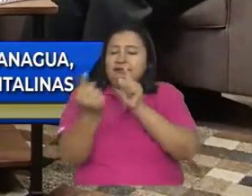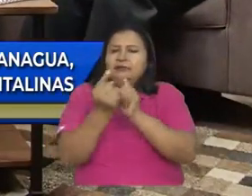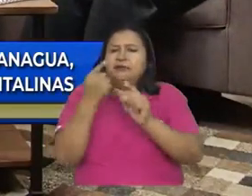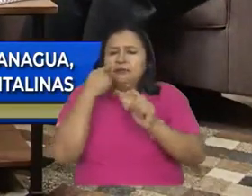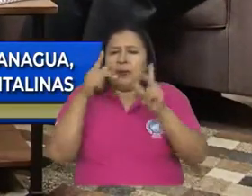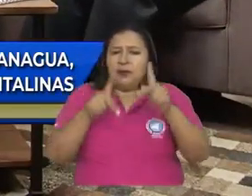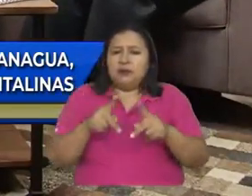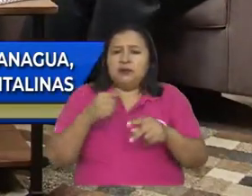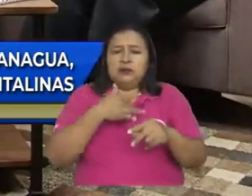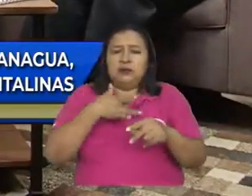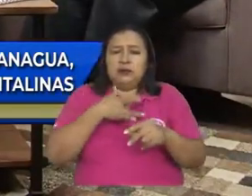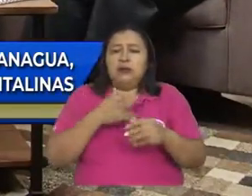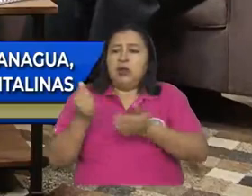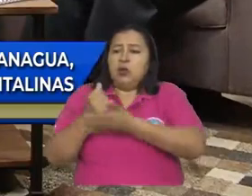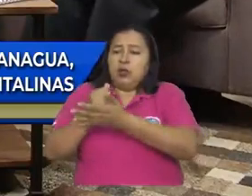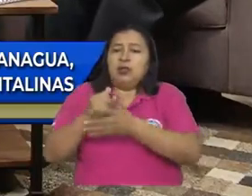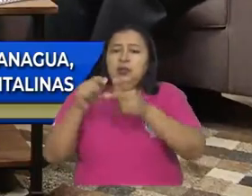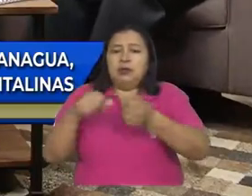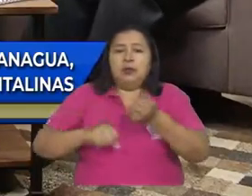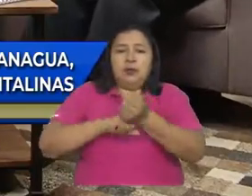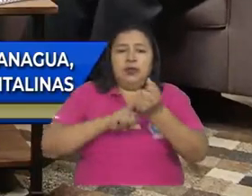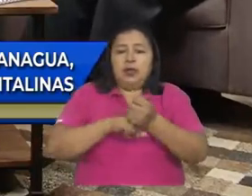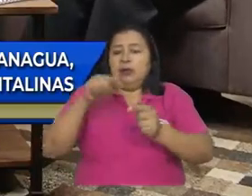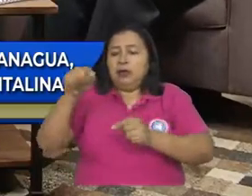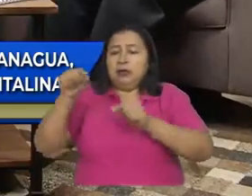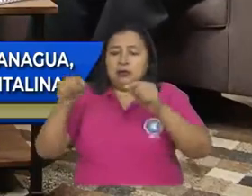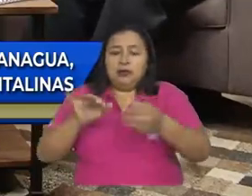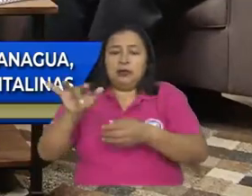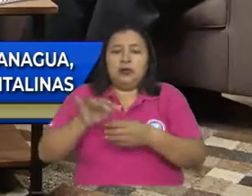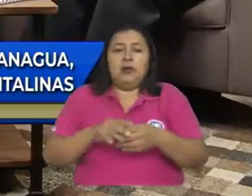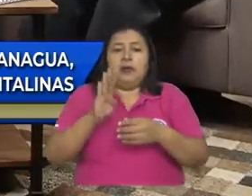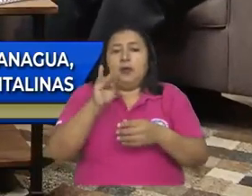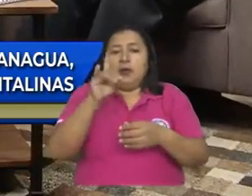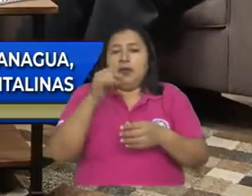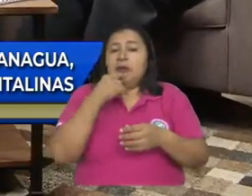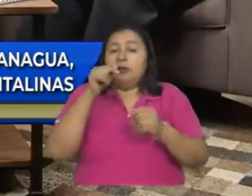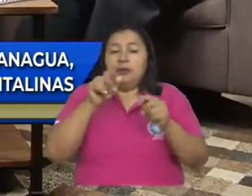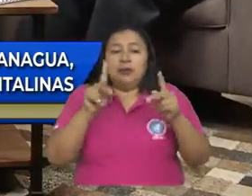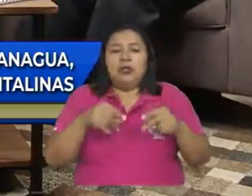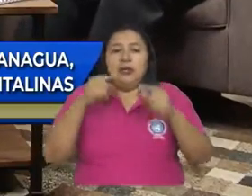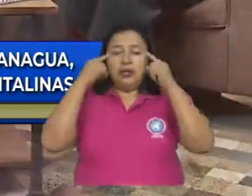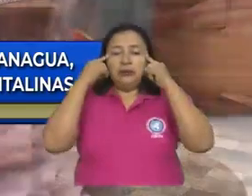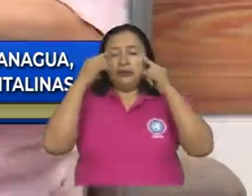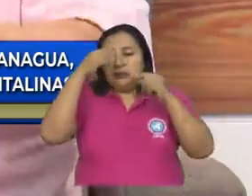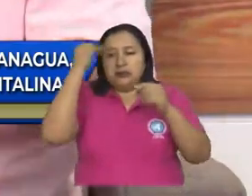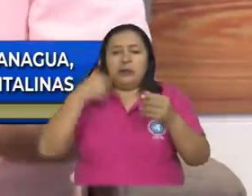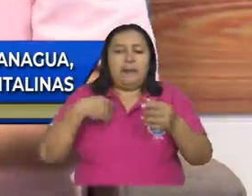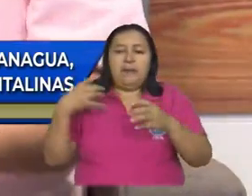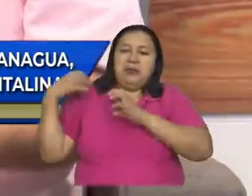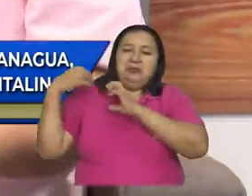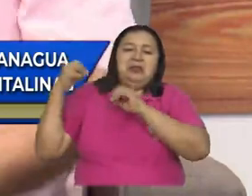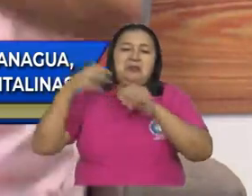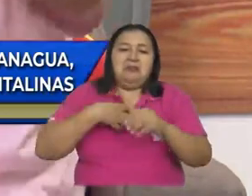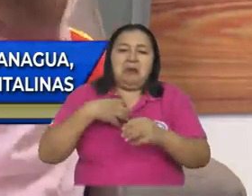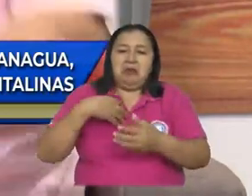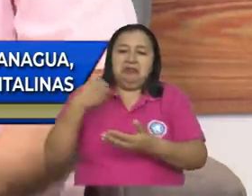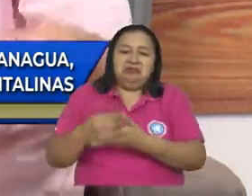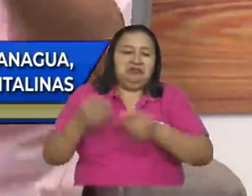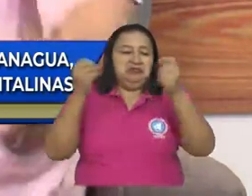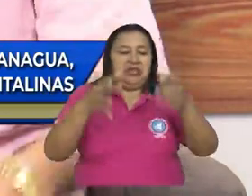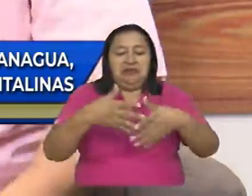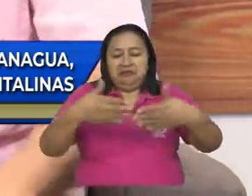veces nosotros necesitamos el ayudante, el asistente, el dependiente, el cajero, el bodeguero, el asiático y el árabe te cargan tu mercadería, te